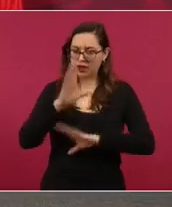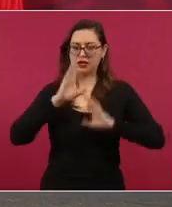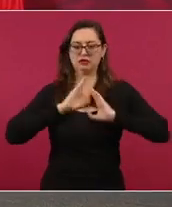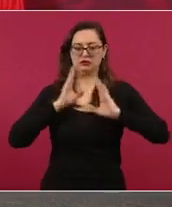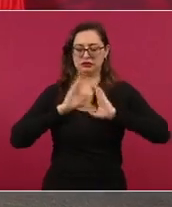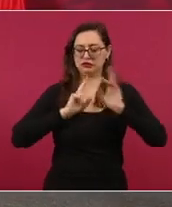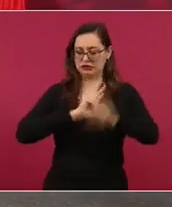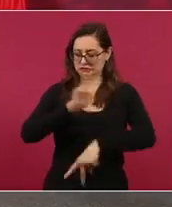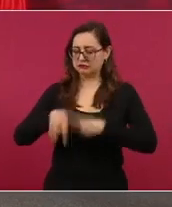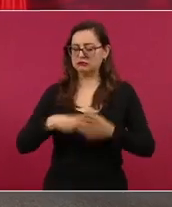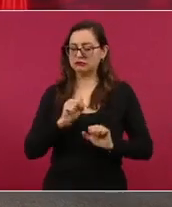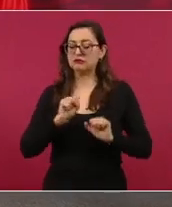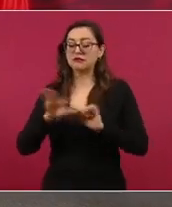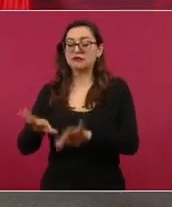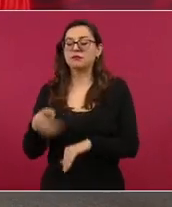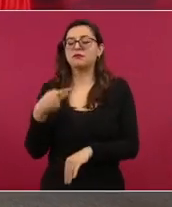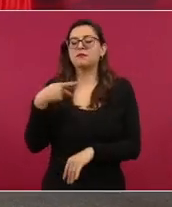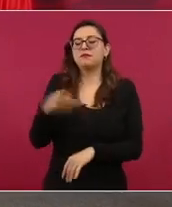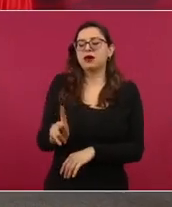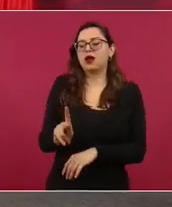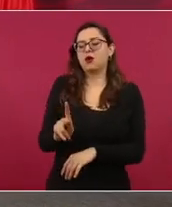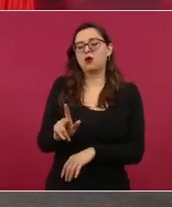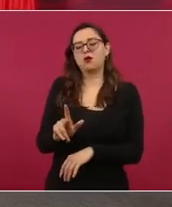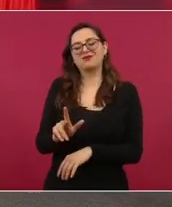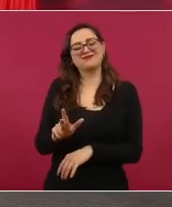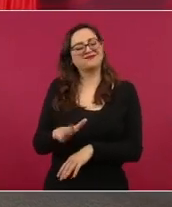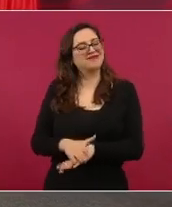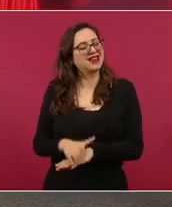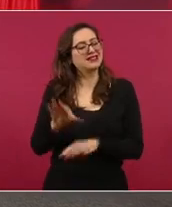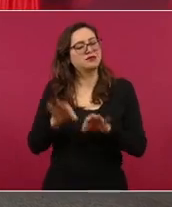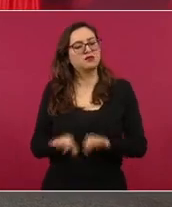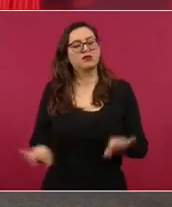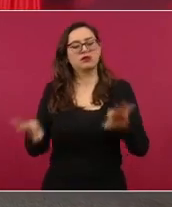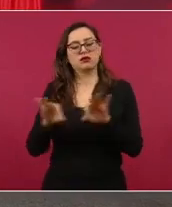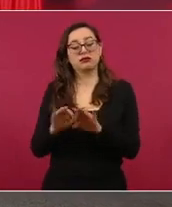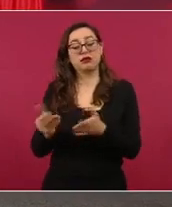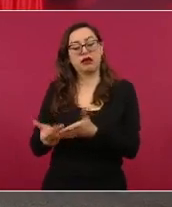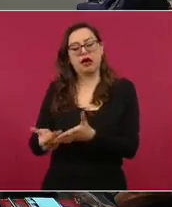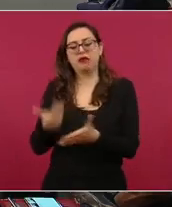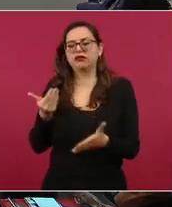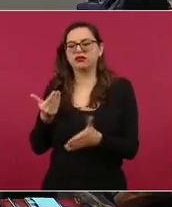de los homicidios en Guanajuato, que es distinto.